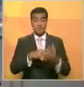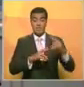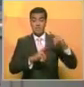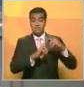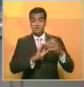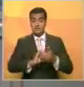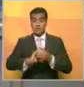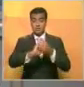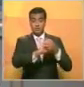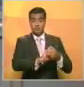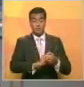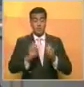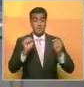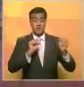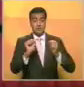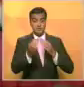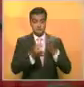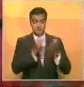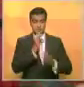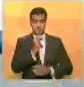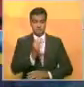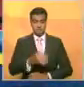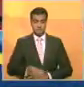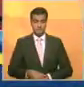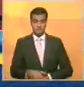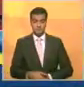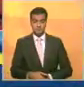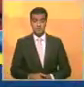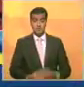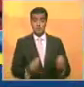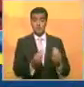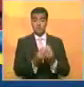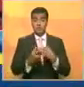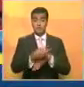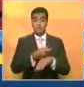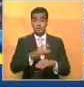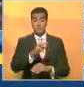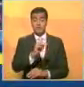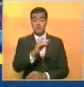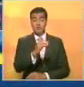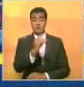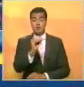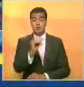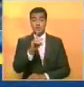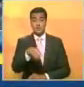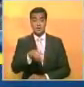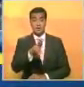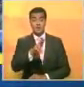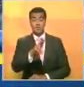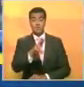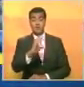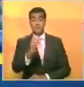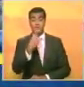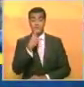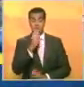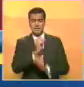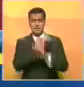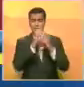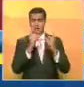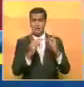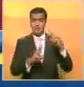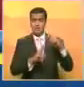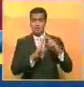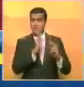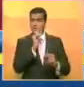Trujillo. Javier Faría nos amplía. Acompañado de los gobernadores Marcos Díaz Orellana y Hugo Cabezas, El Aissami dejó claro que en el Táchira